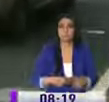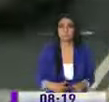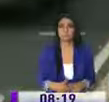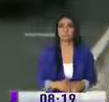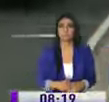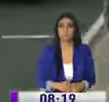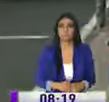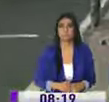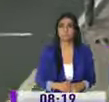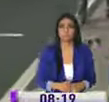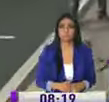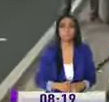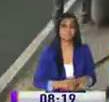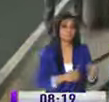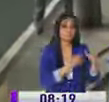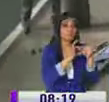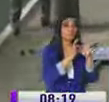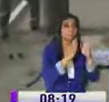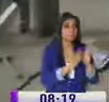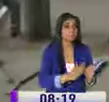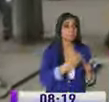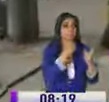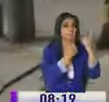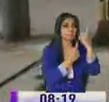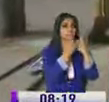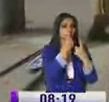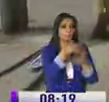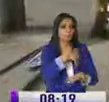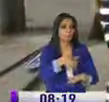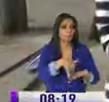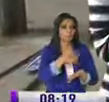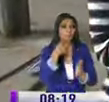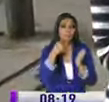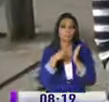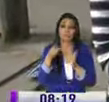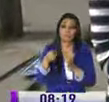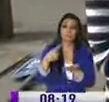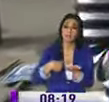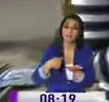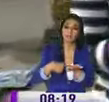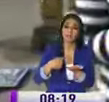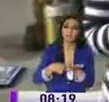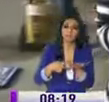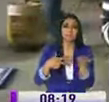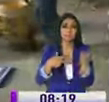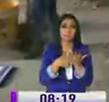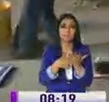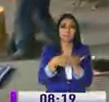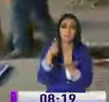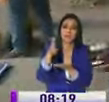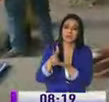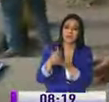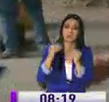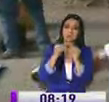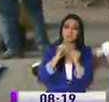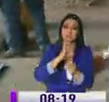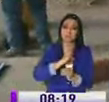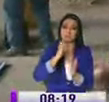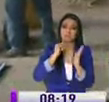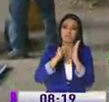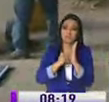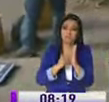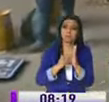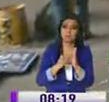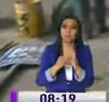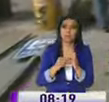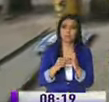desde estudio roberto tiene una inquietud no ha analizado la posibilidad de hacer paradas más técnicas lo que nos referimos con esto la posibilidad tal vez de